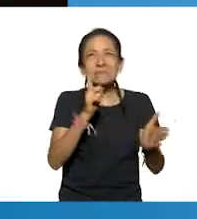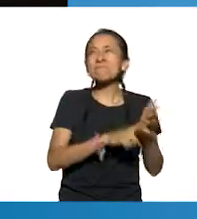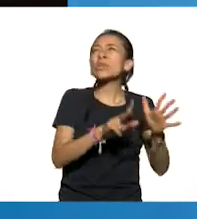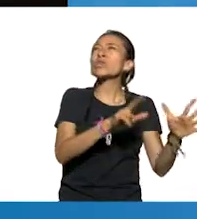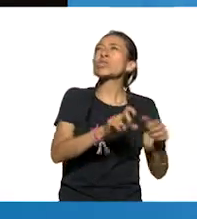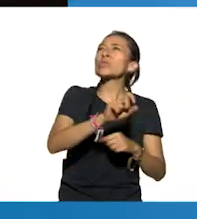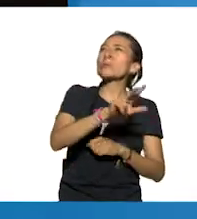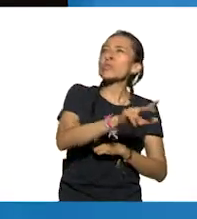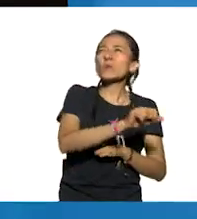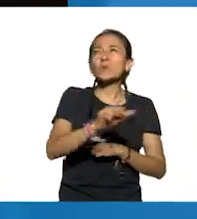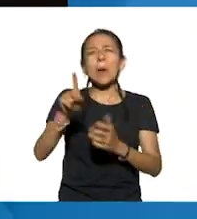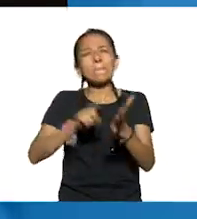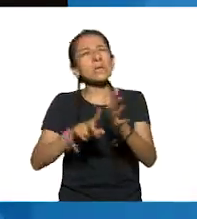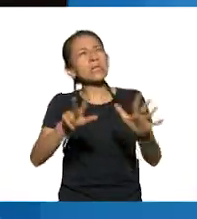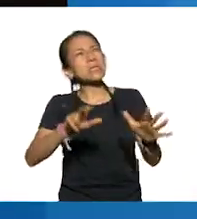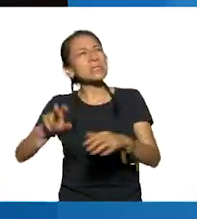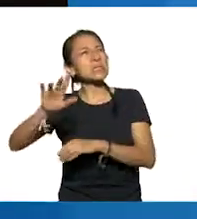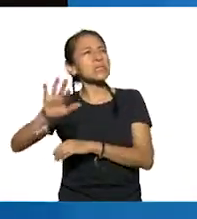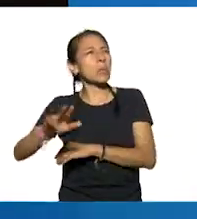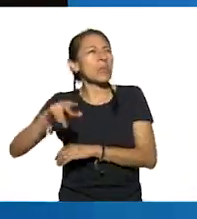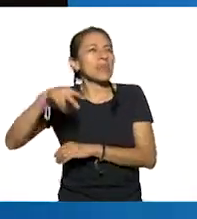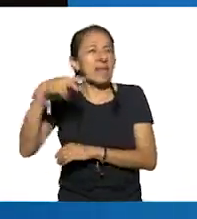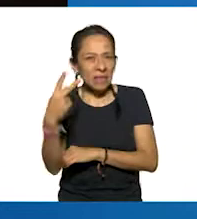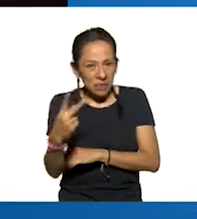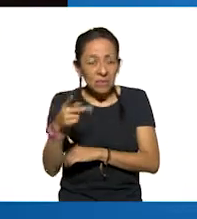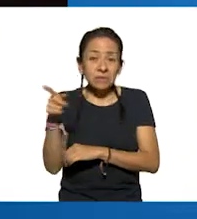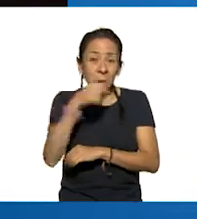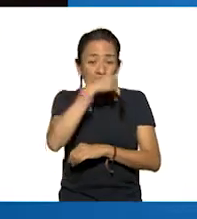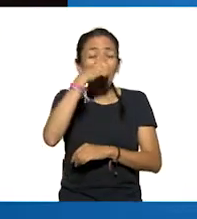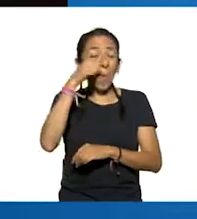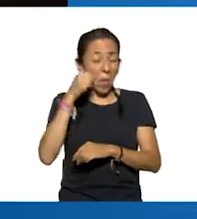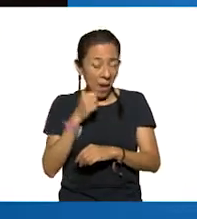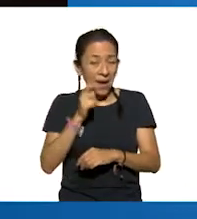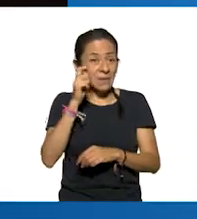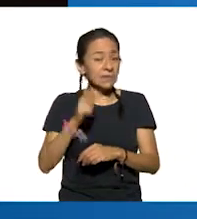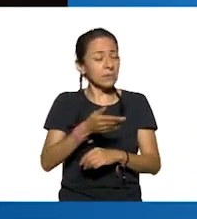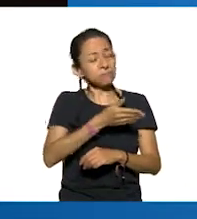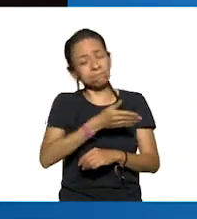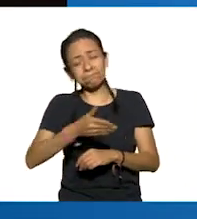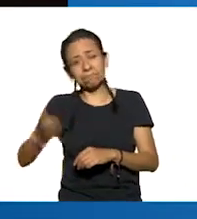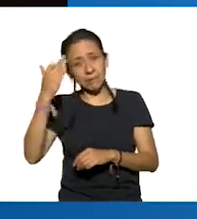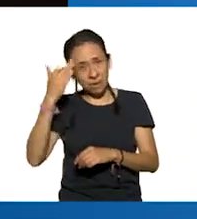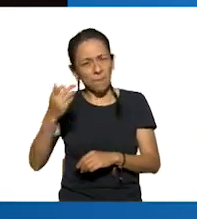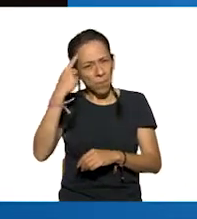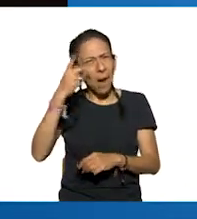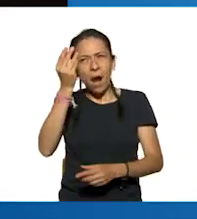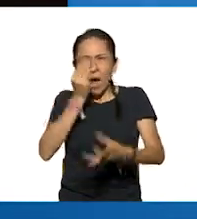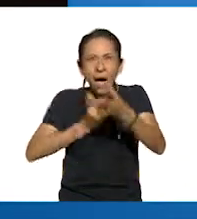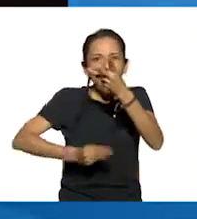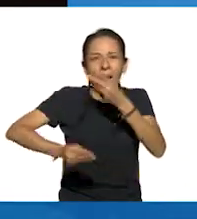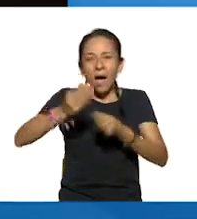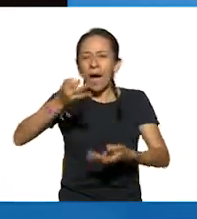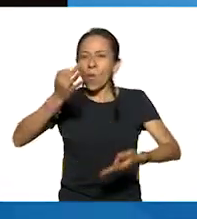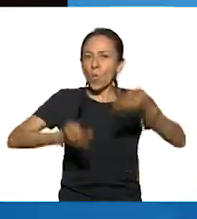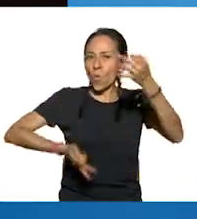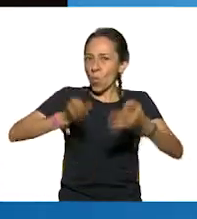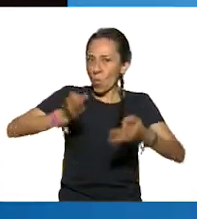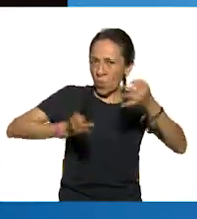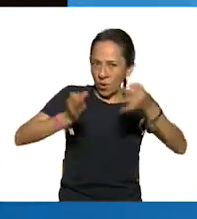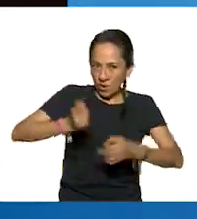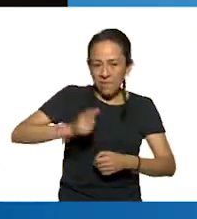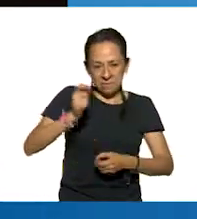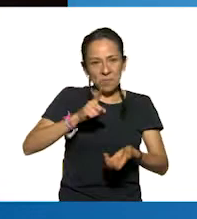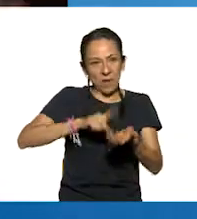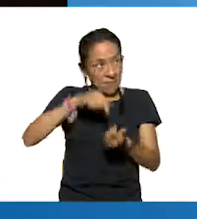1828 a 1852, Juárez hace su formación jurídica en este lugar.